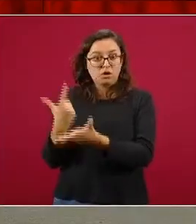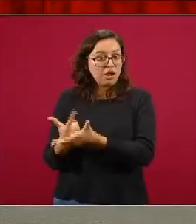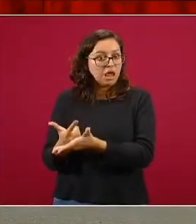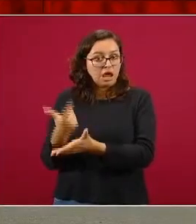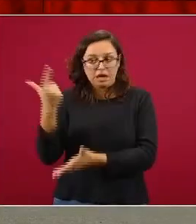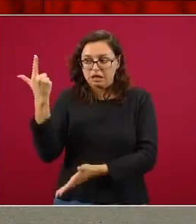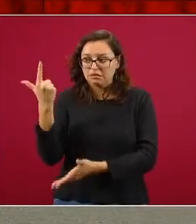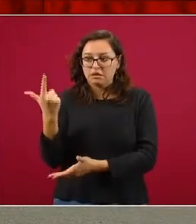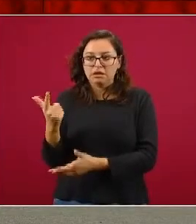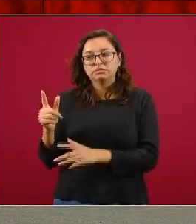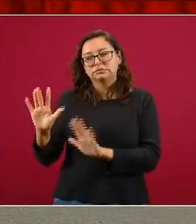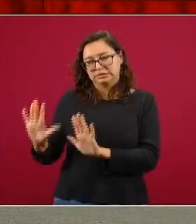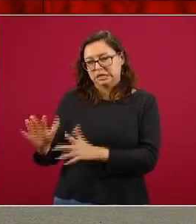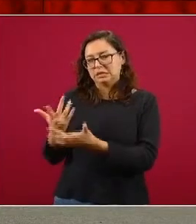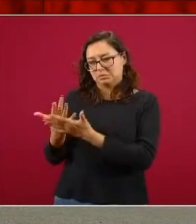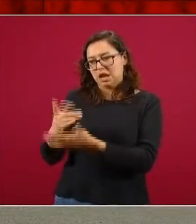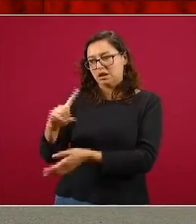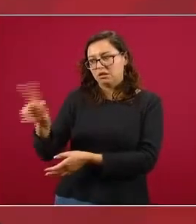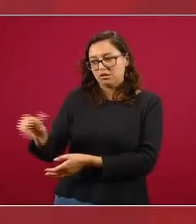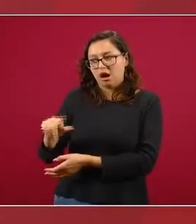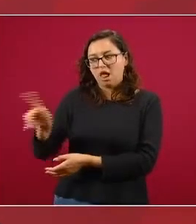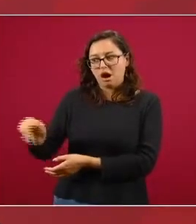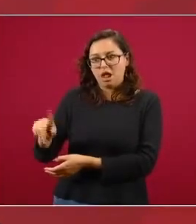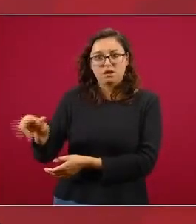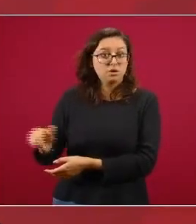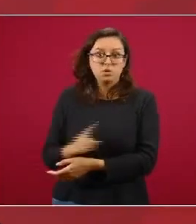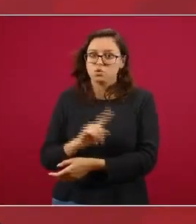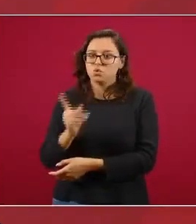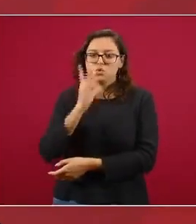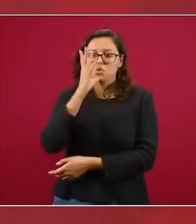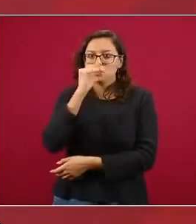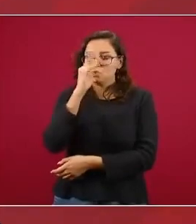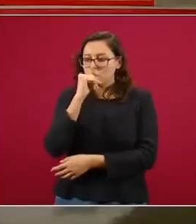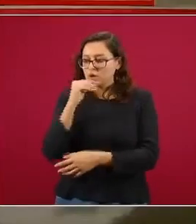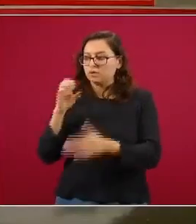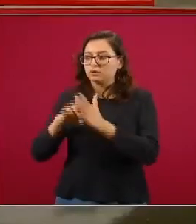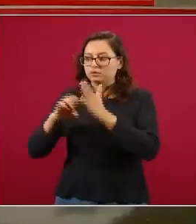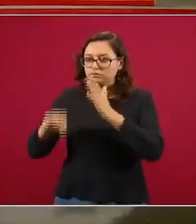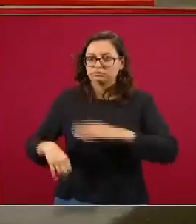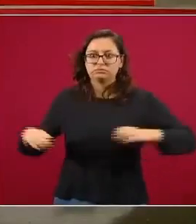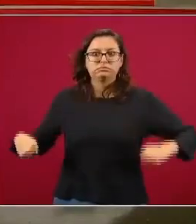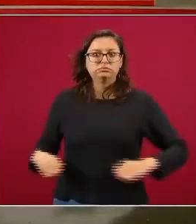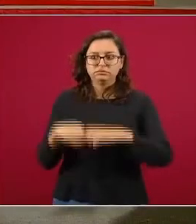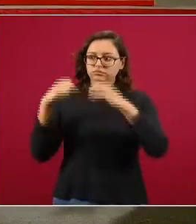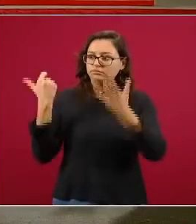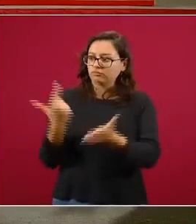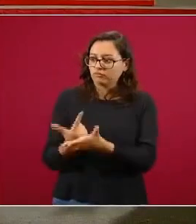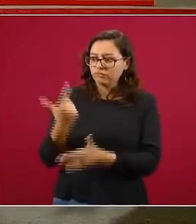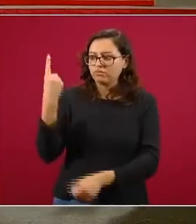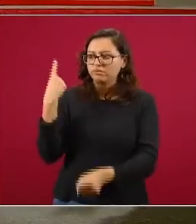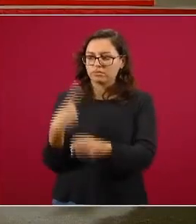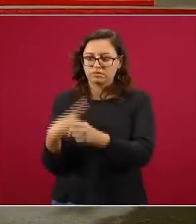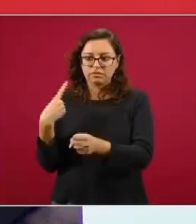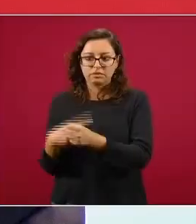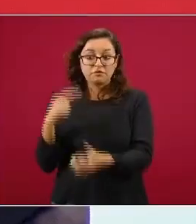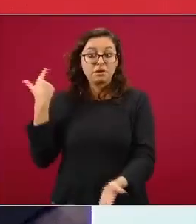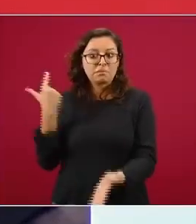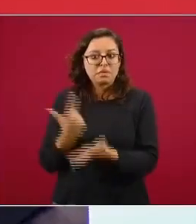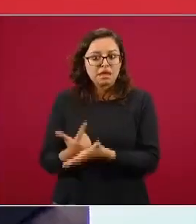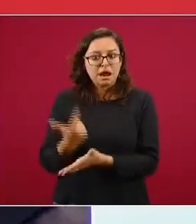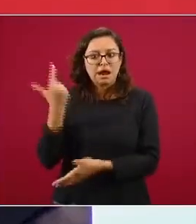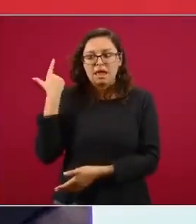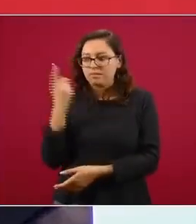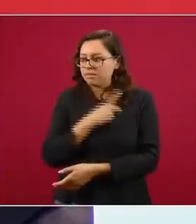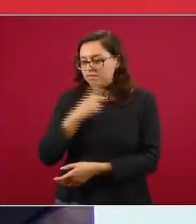parar. Obviamente las urgencias críticas, las urgencias médicas calificadas, los padecimientos que requieren